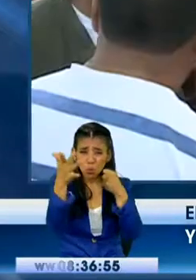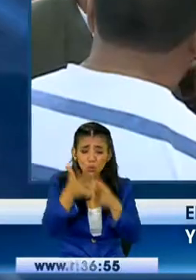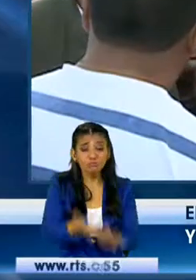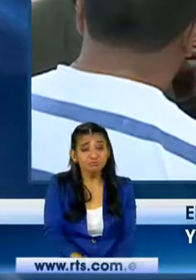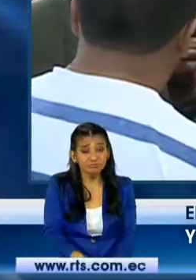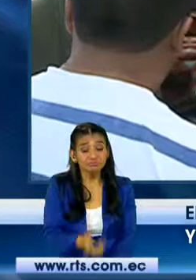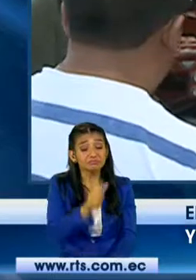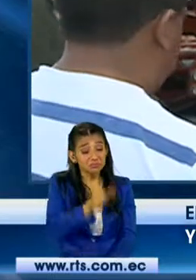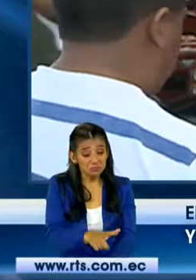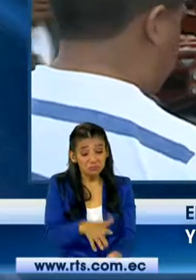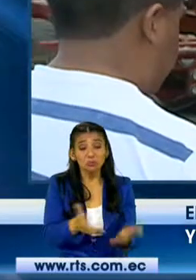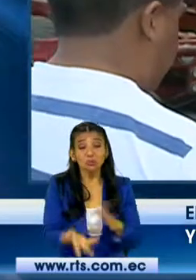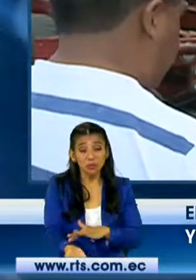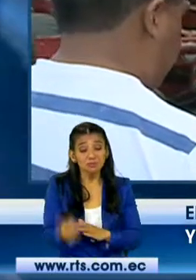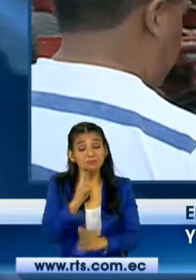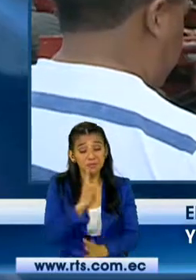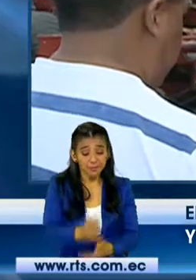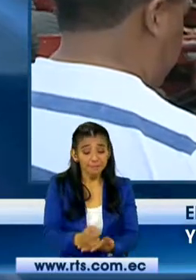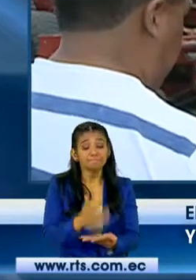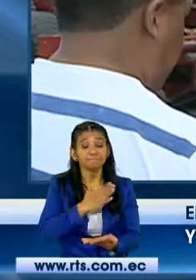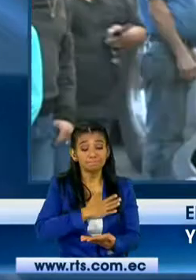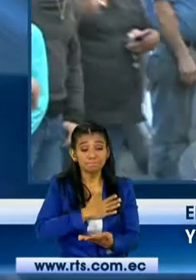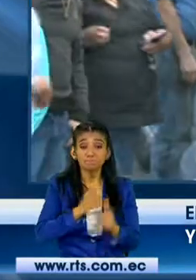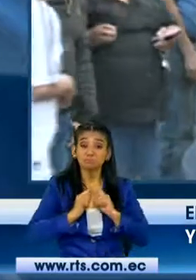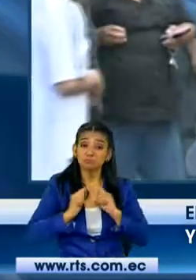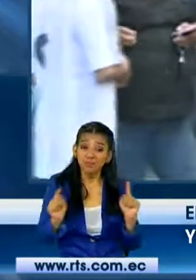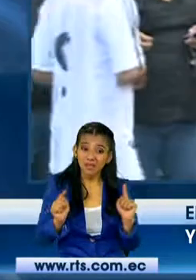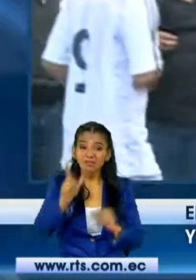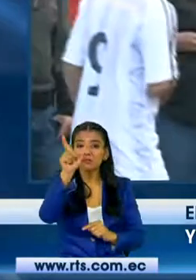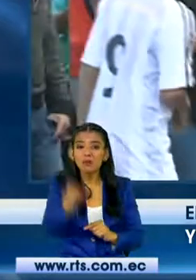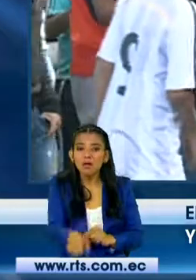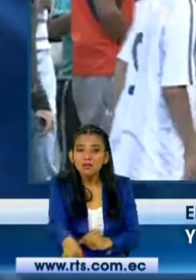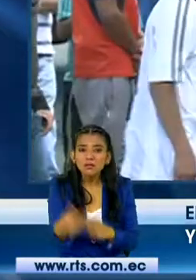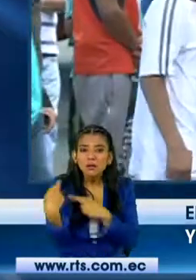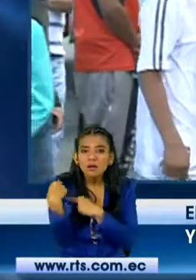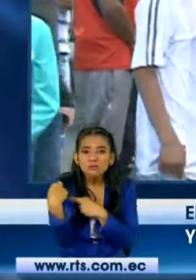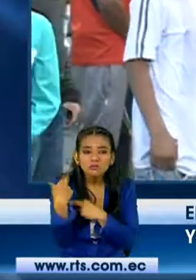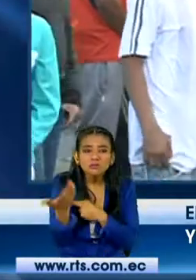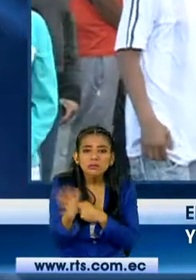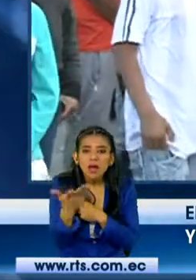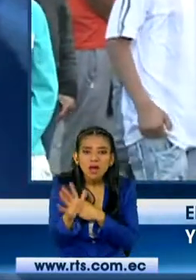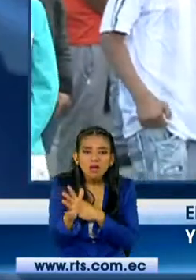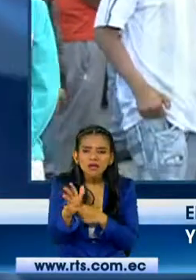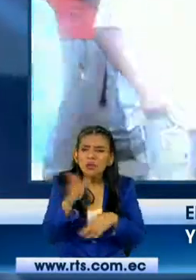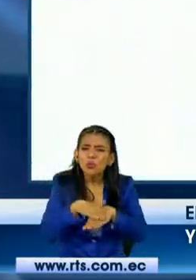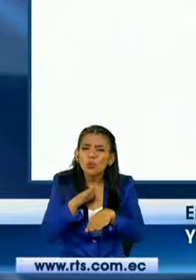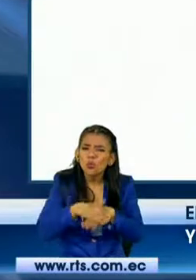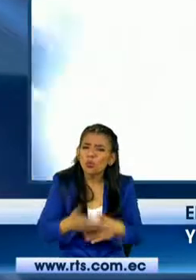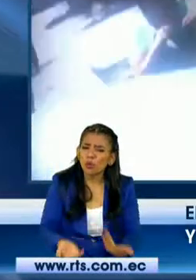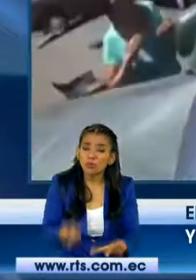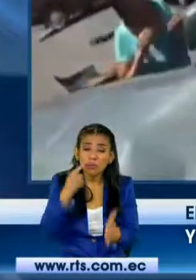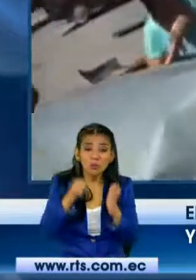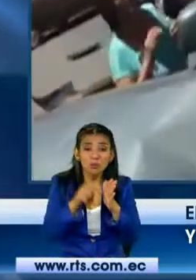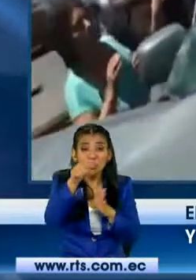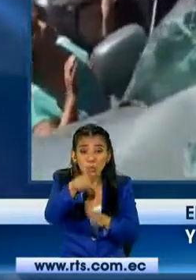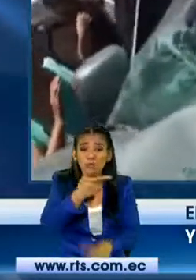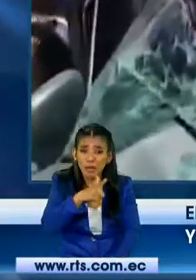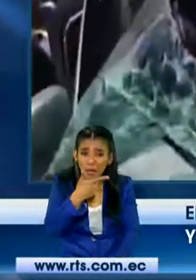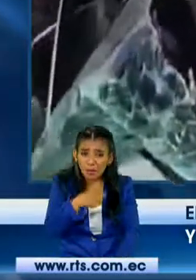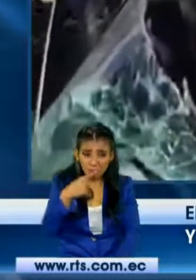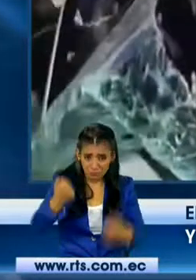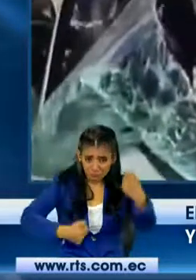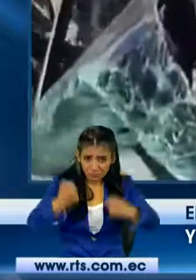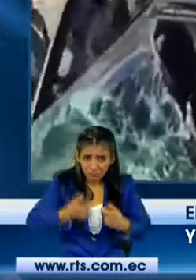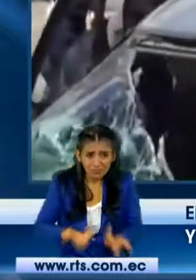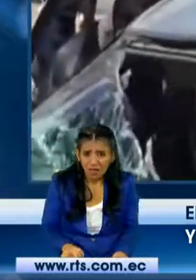son vidas perdidas, lamentablemente. Pero la irresponsabilidad, volvemos a decirlo, si usted bebe, no